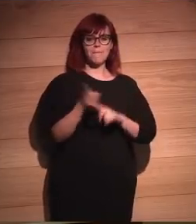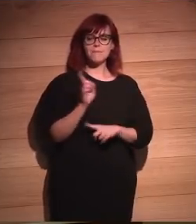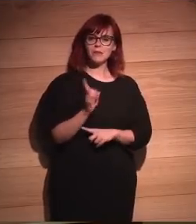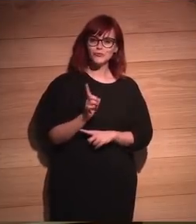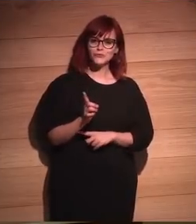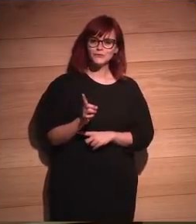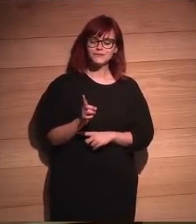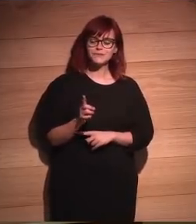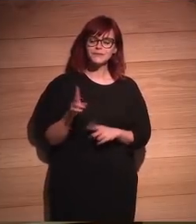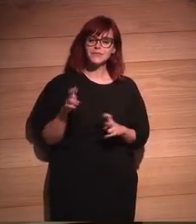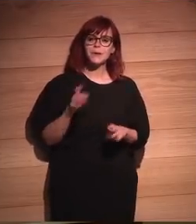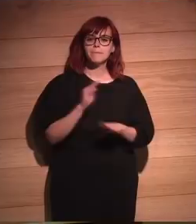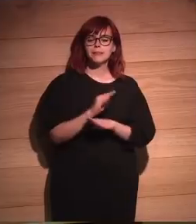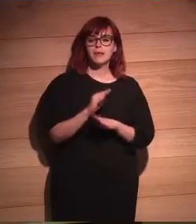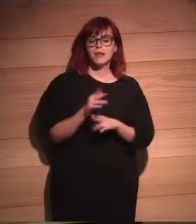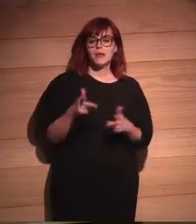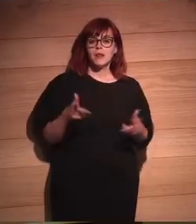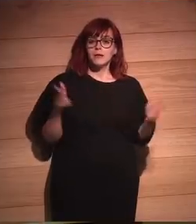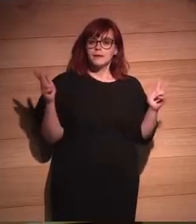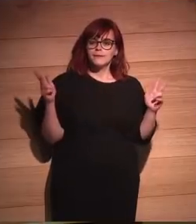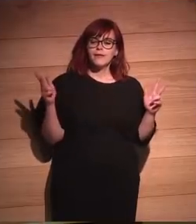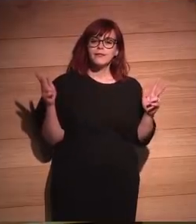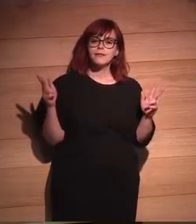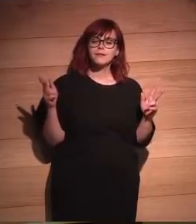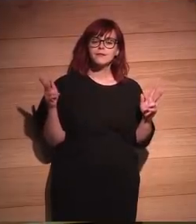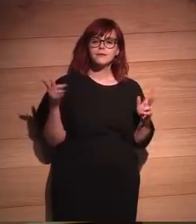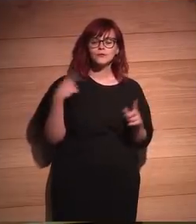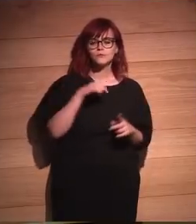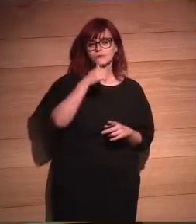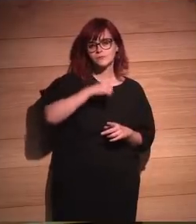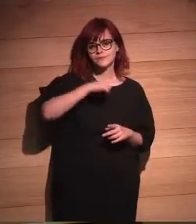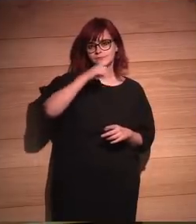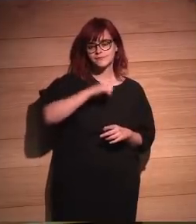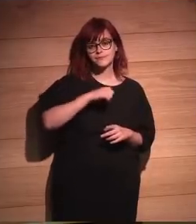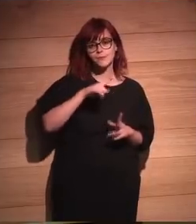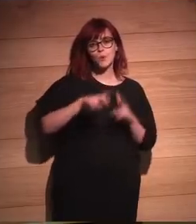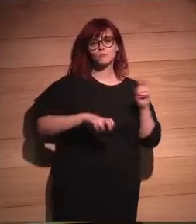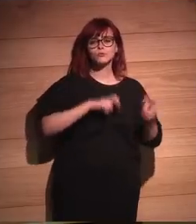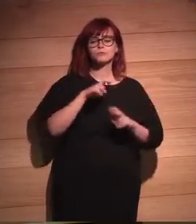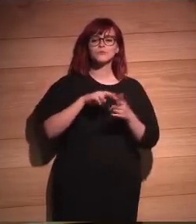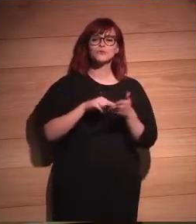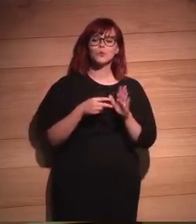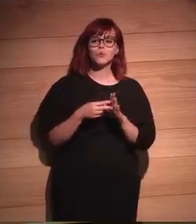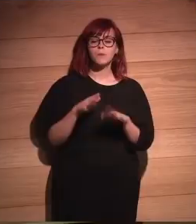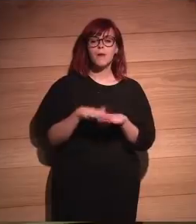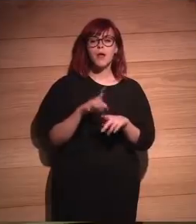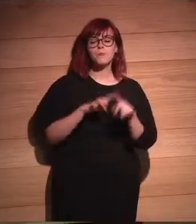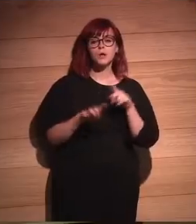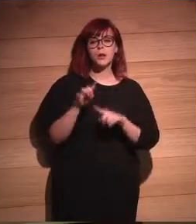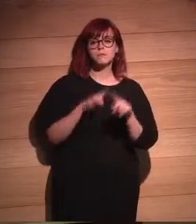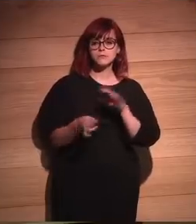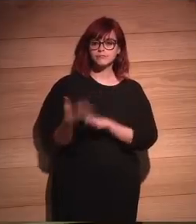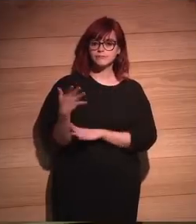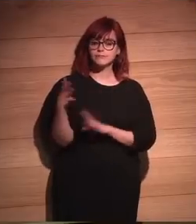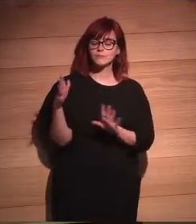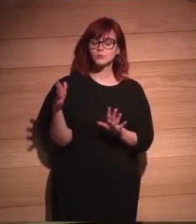libertad, por mantener nuestra libertad, no lo cambiamos, corremos riesgo y buscaremos soluciones a los problemas que vayan surgiendo. Y